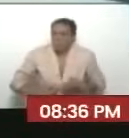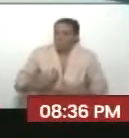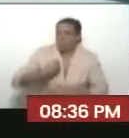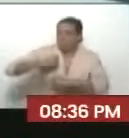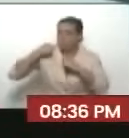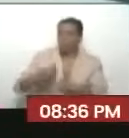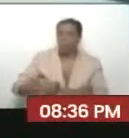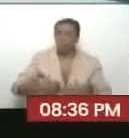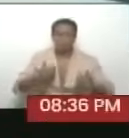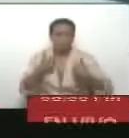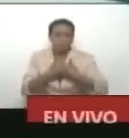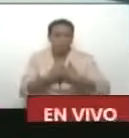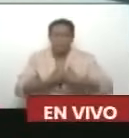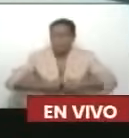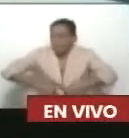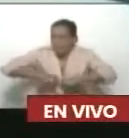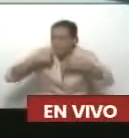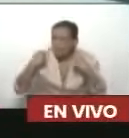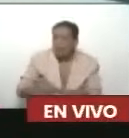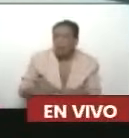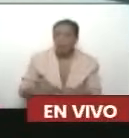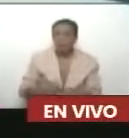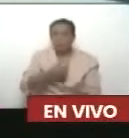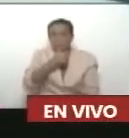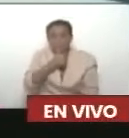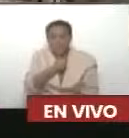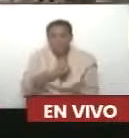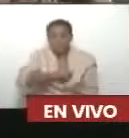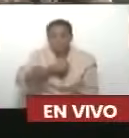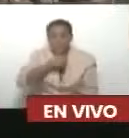nuestro pueblo, de pie, victorioso.